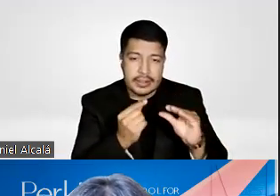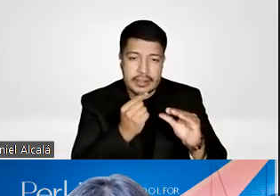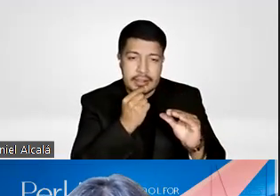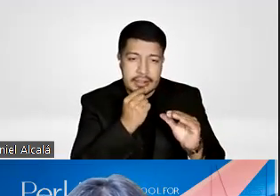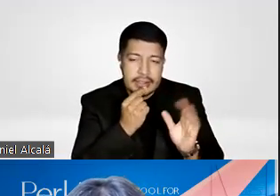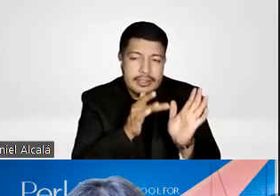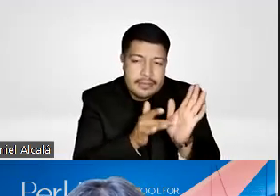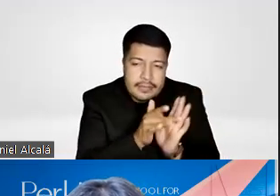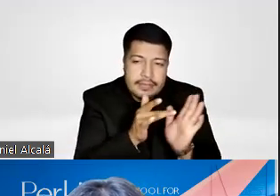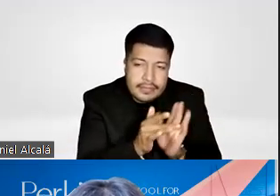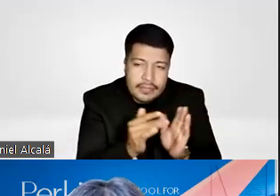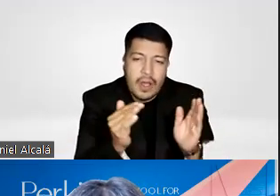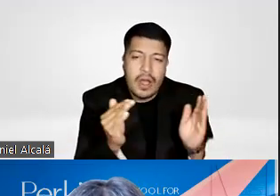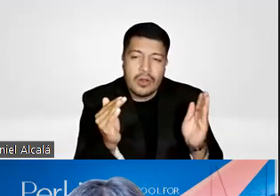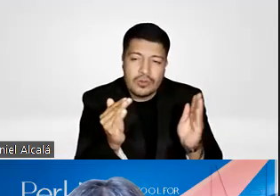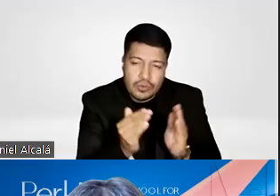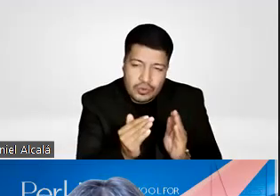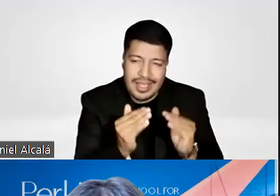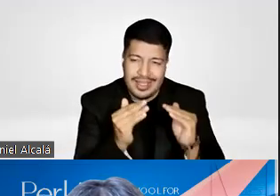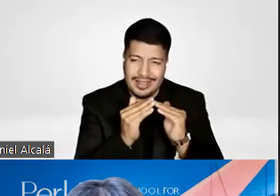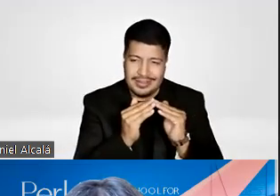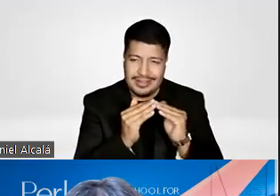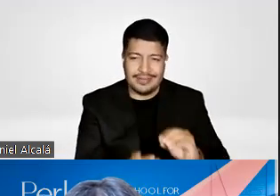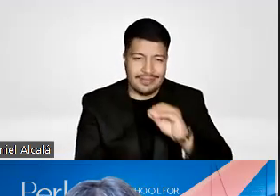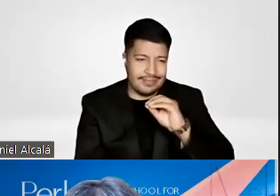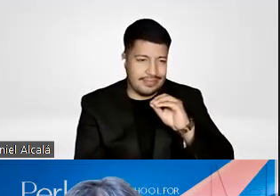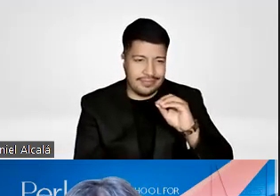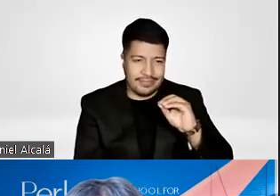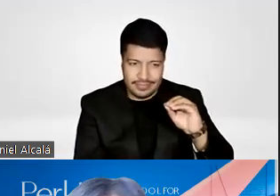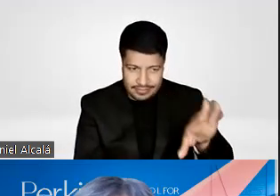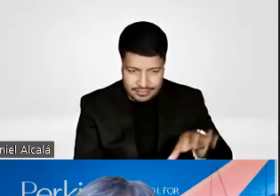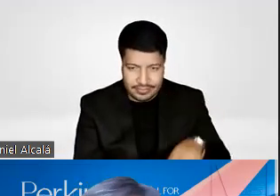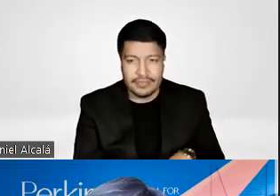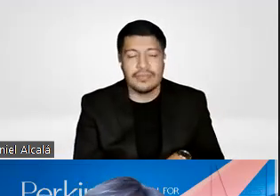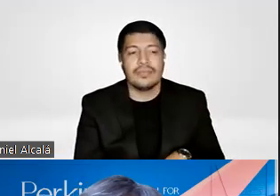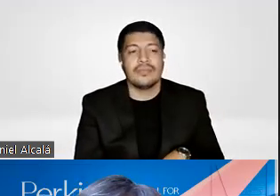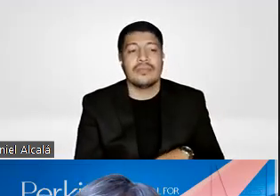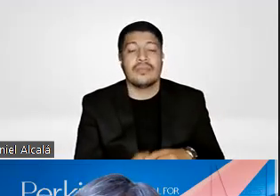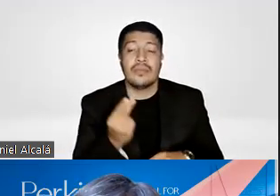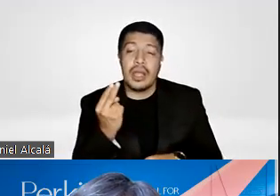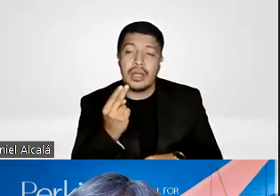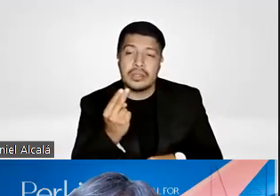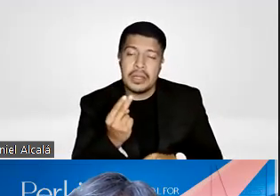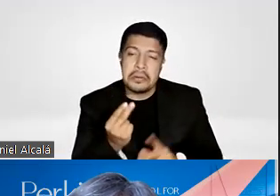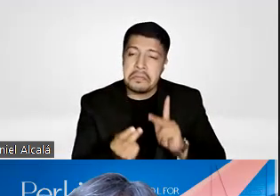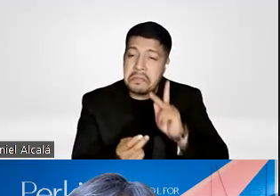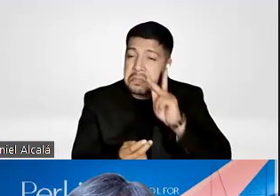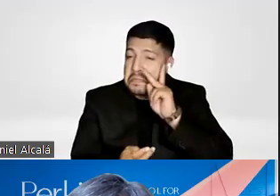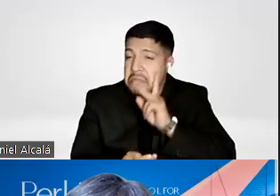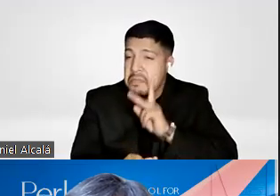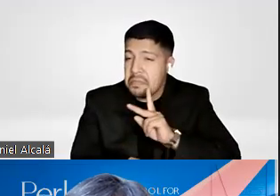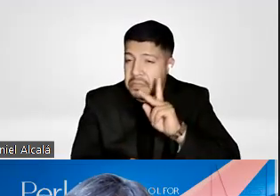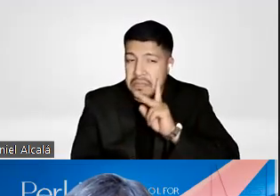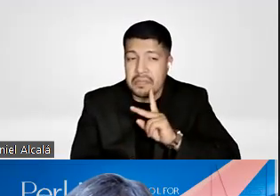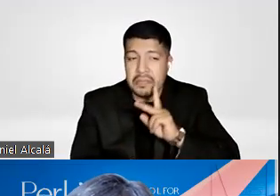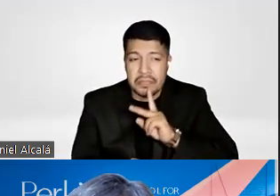que la realice en casa. Aquí yo lo taché, dice considerar, pero yo recomiendo, o las guías en general te recomiendan en el cuidado de la